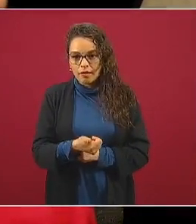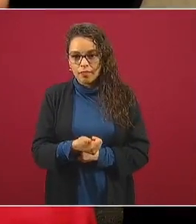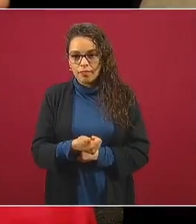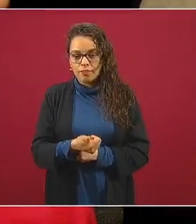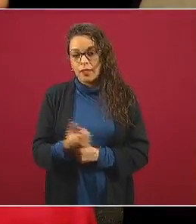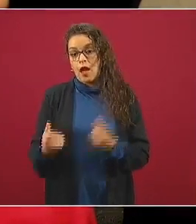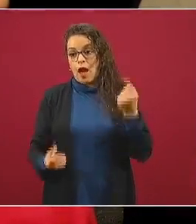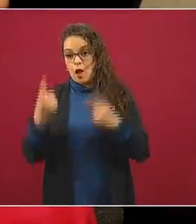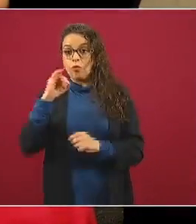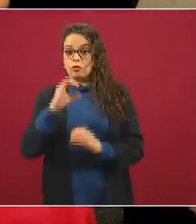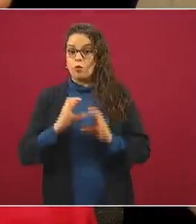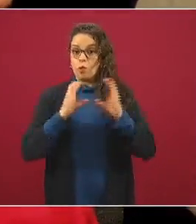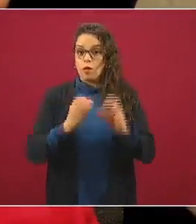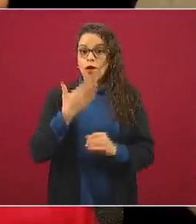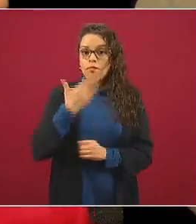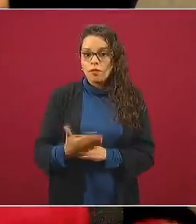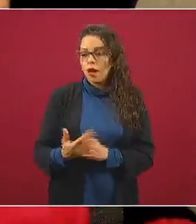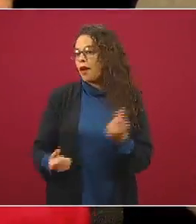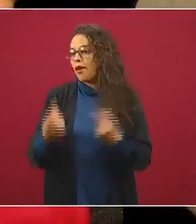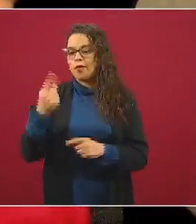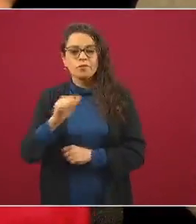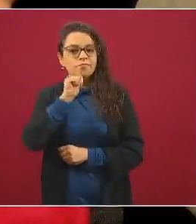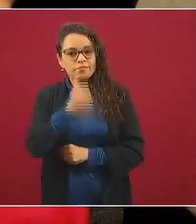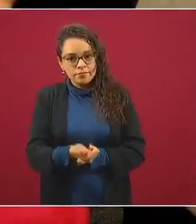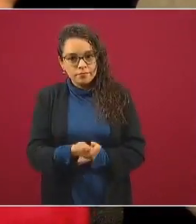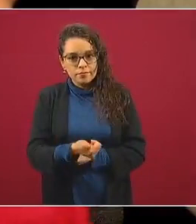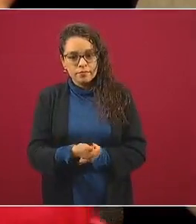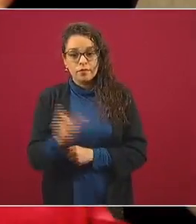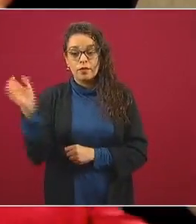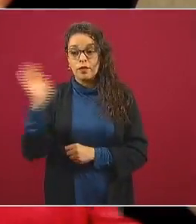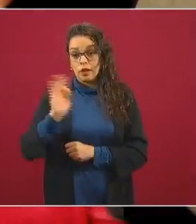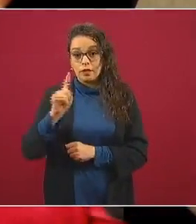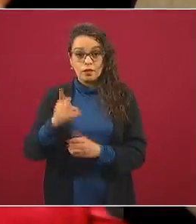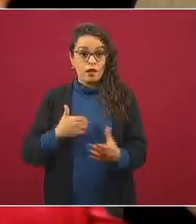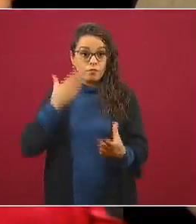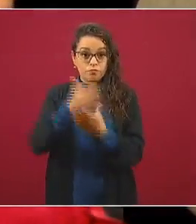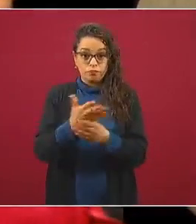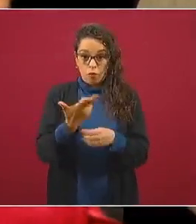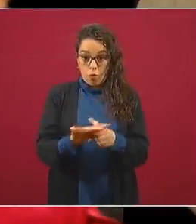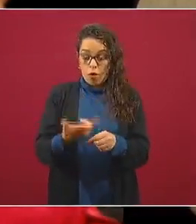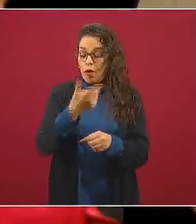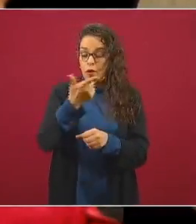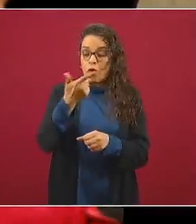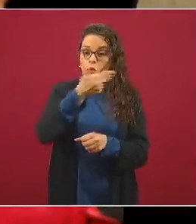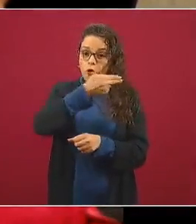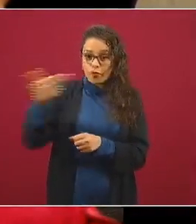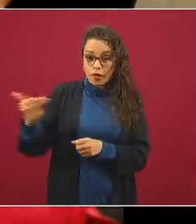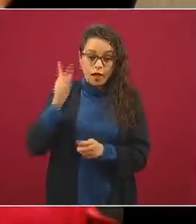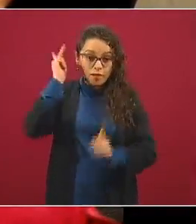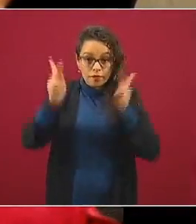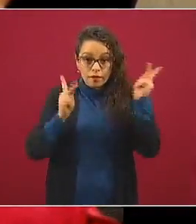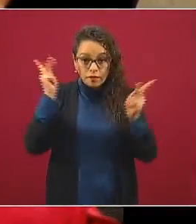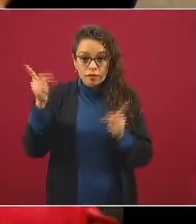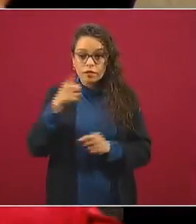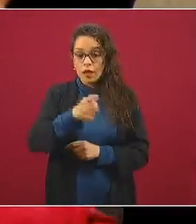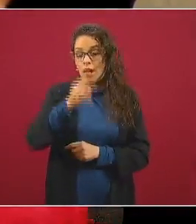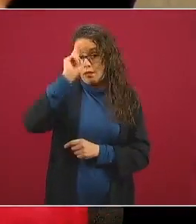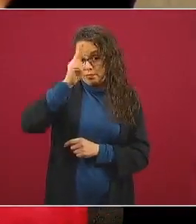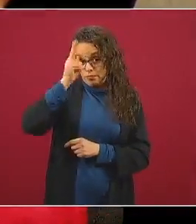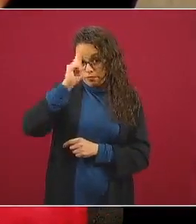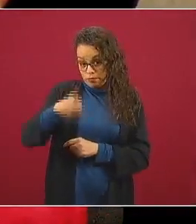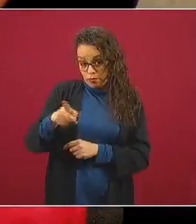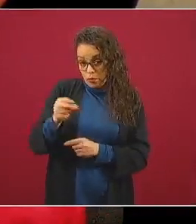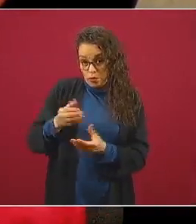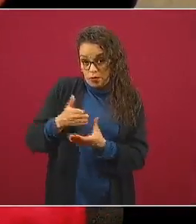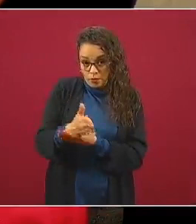no. ¿El hotel que se visite se va a reservar el derecho de admisión? ¿Va a haber algún tipo de apoyo para